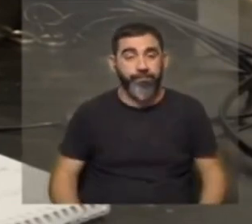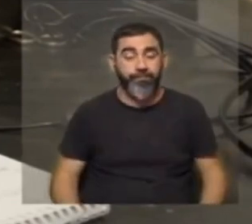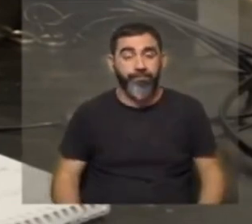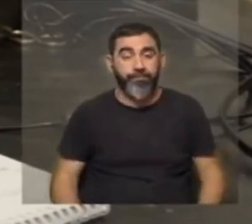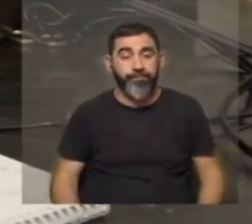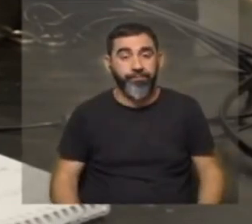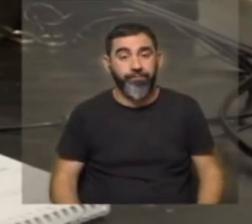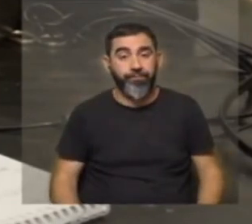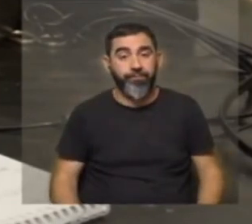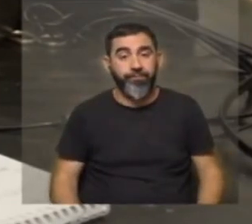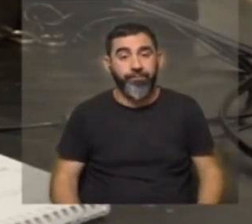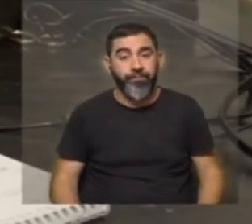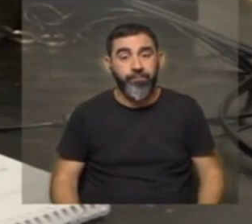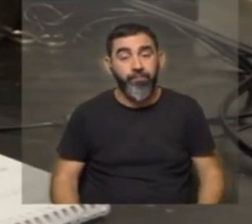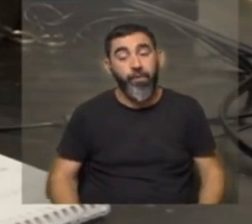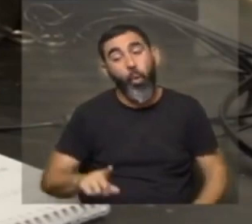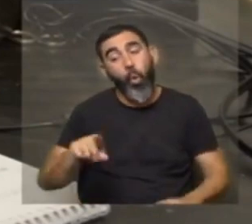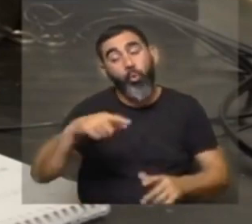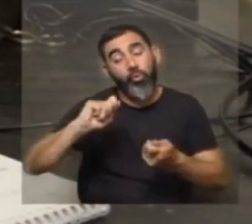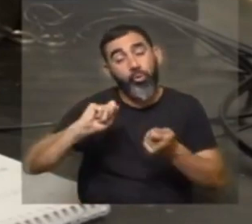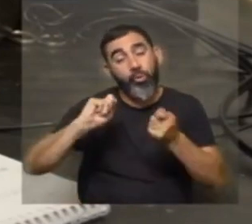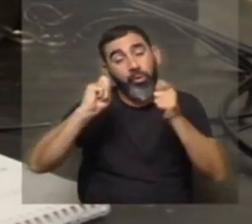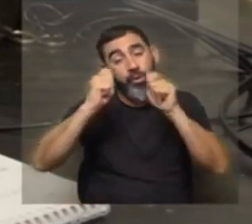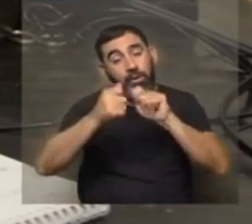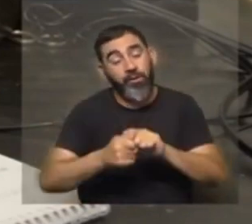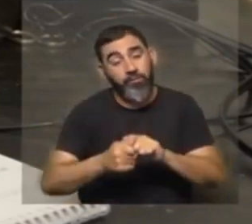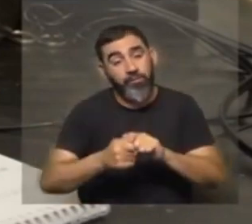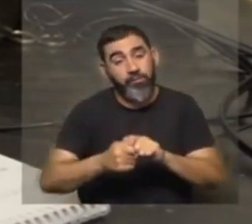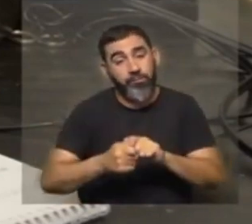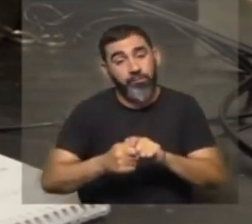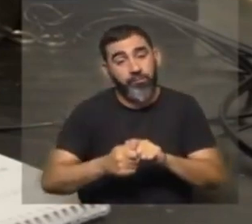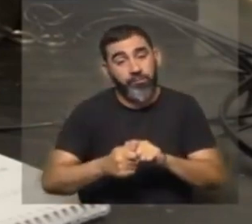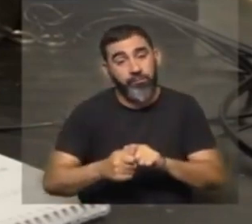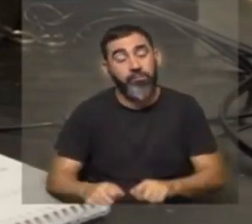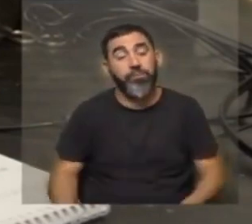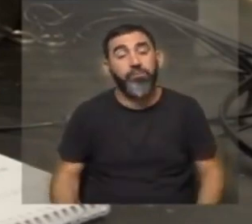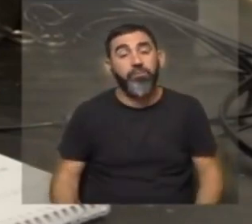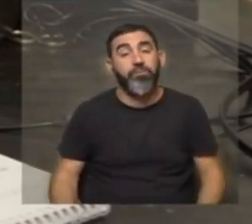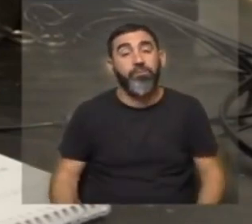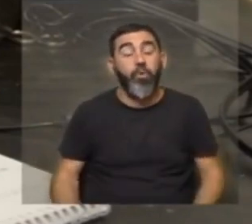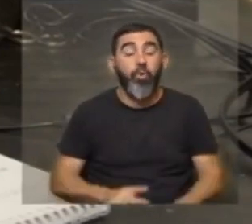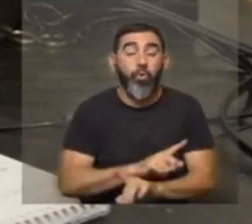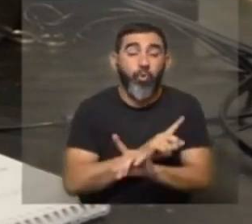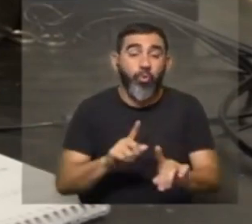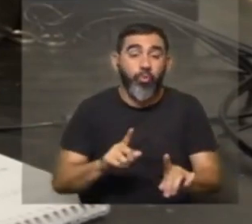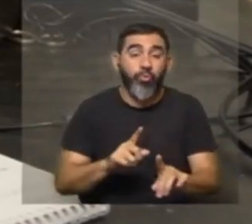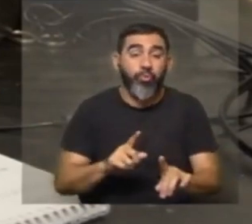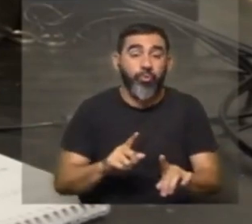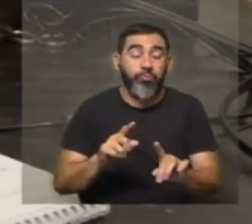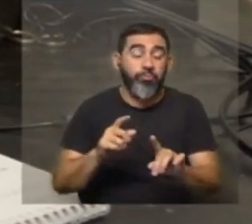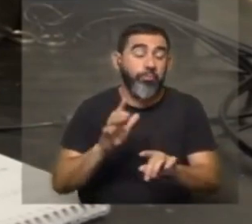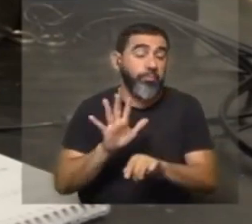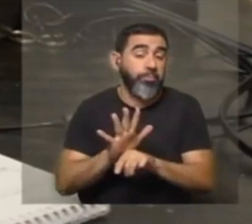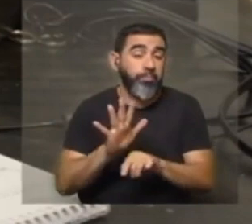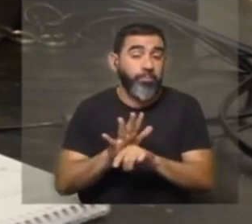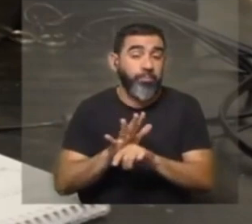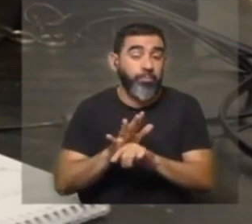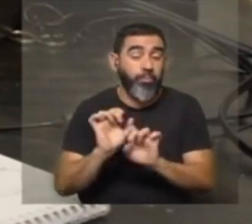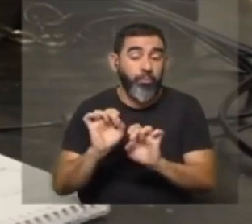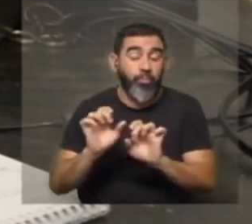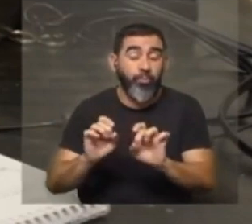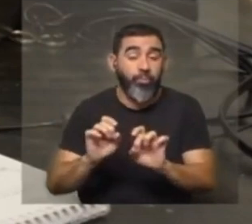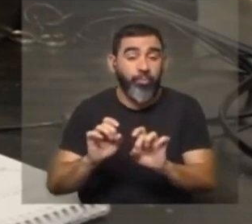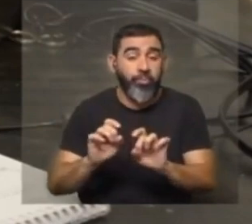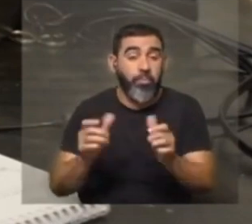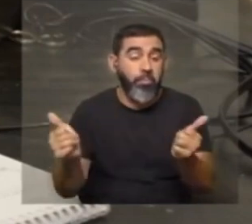Y en otras de las alteraciones, no es así, sino que se transmite con los demás cromosomas y